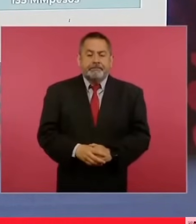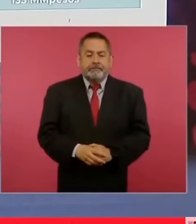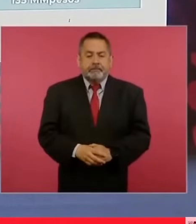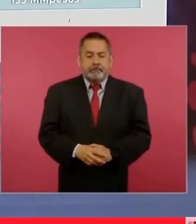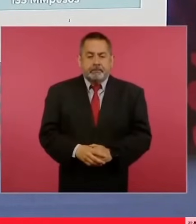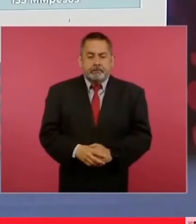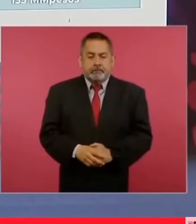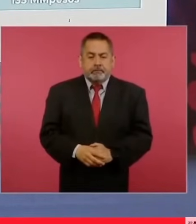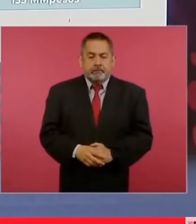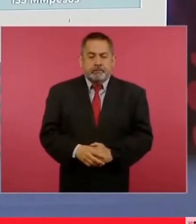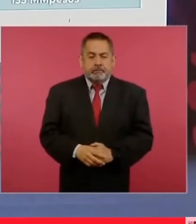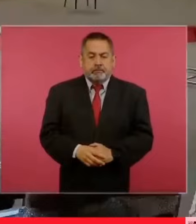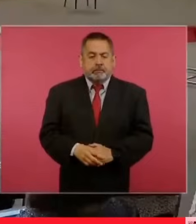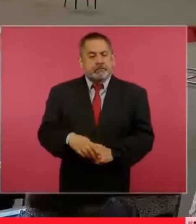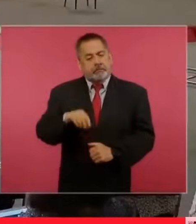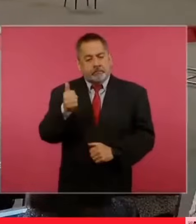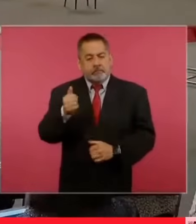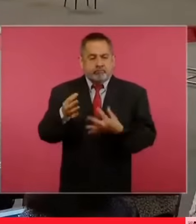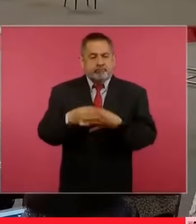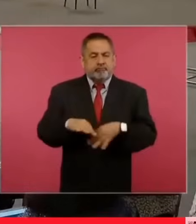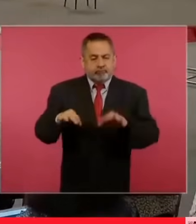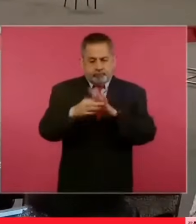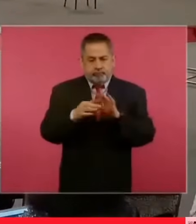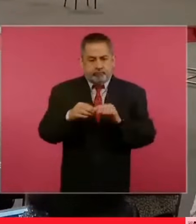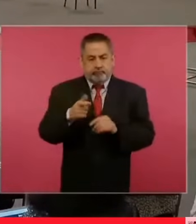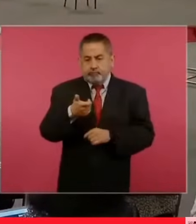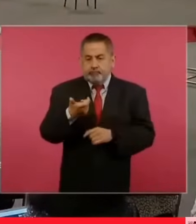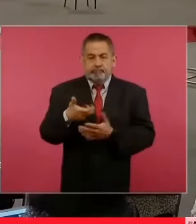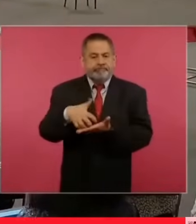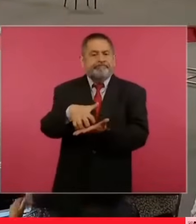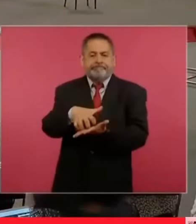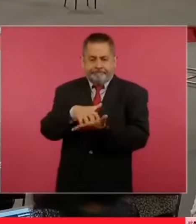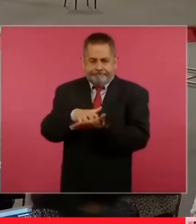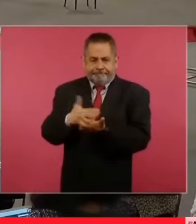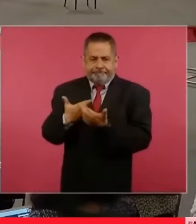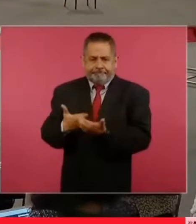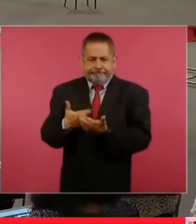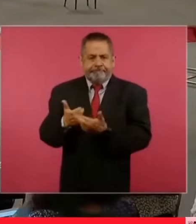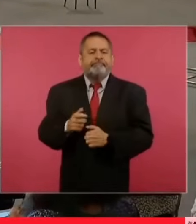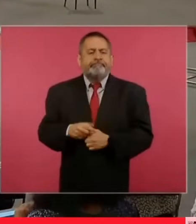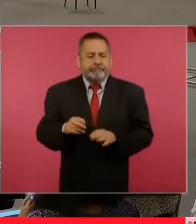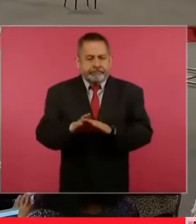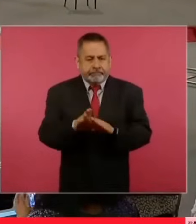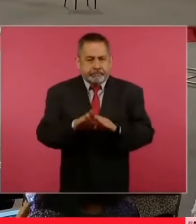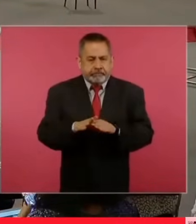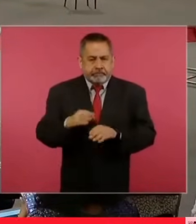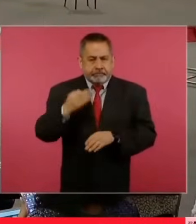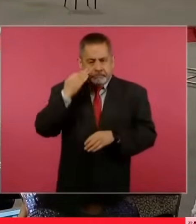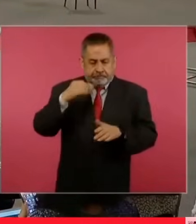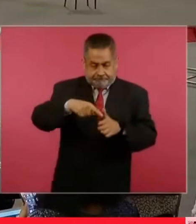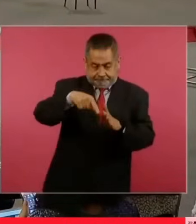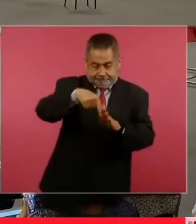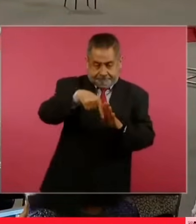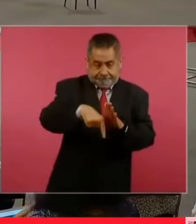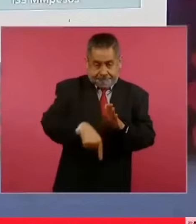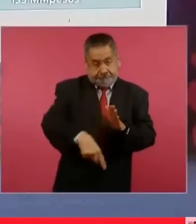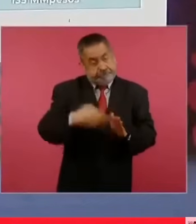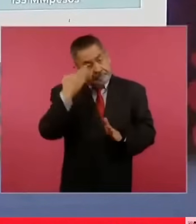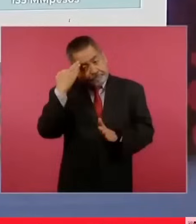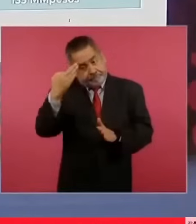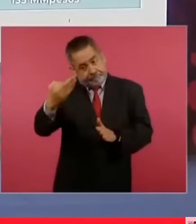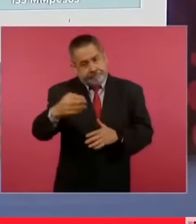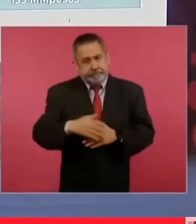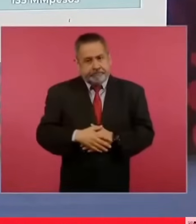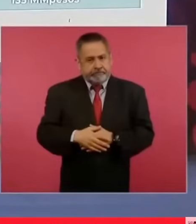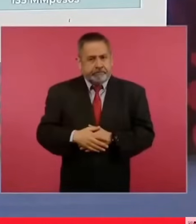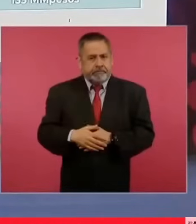Otra de las cosas que son importantes porque generan mucho ahorro son la reducción de los tiempos de perforación. En los